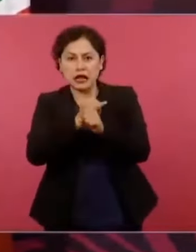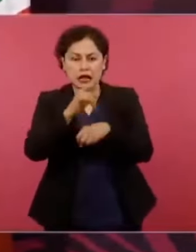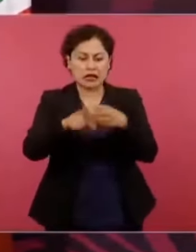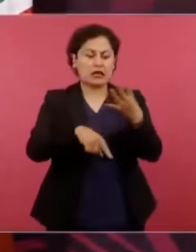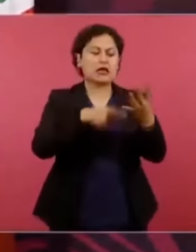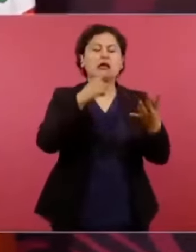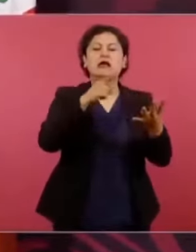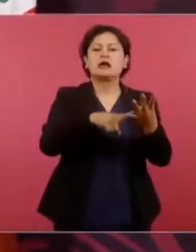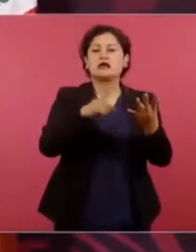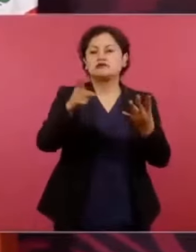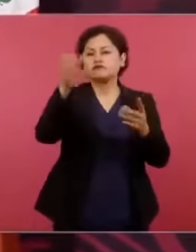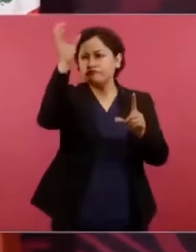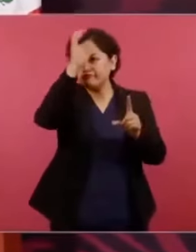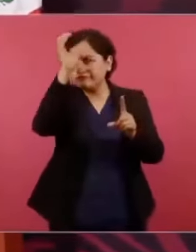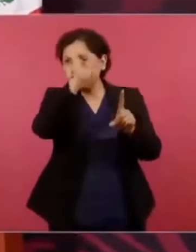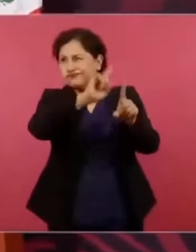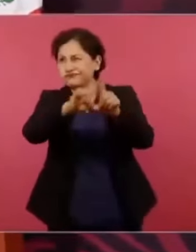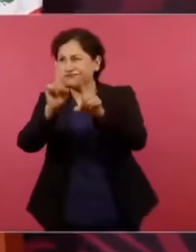académicos,